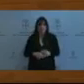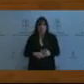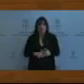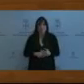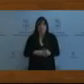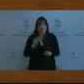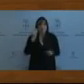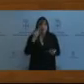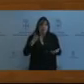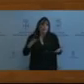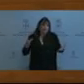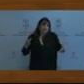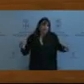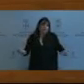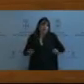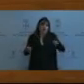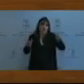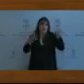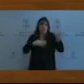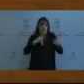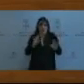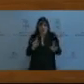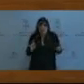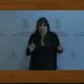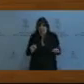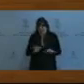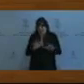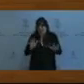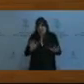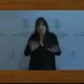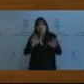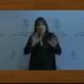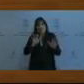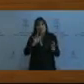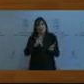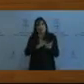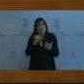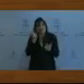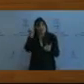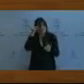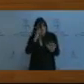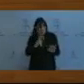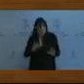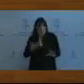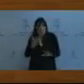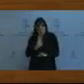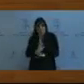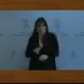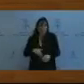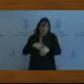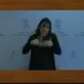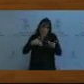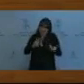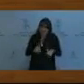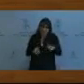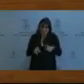de presentar, de plantear una iniciativa como esta, por muy generalista que sea, por muy tenga